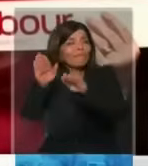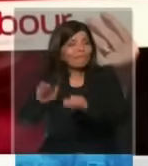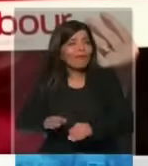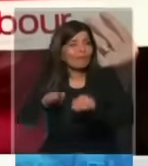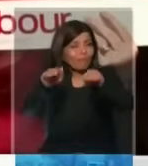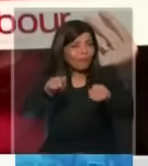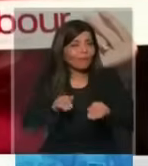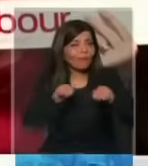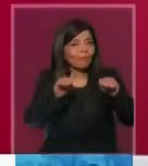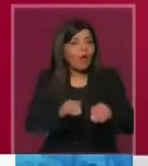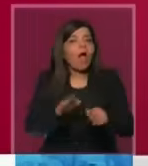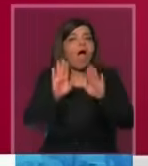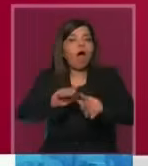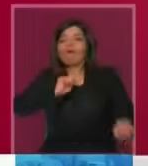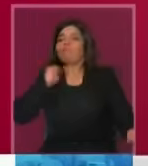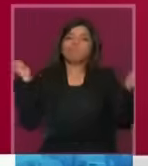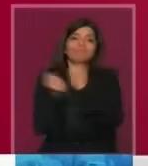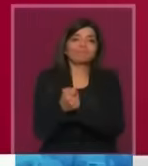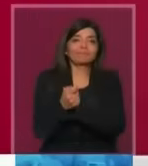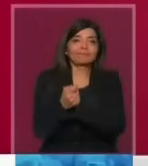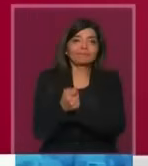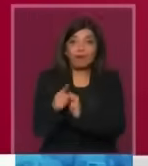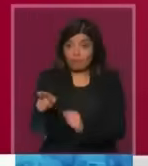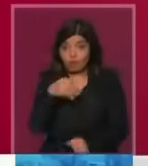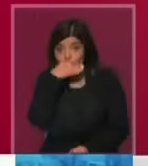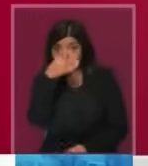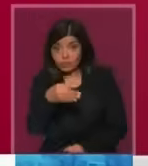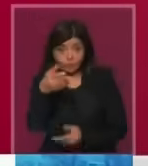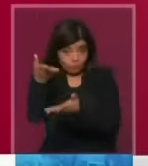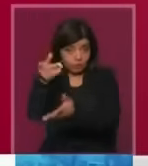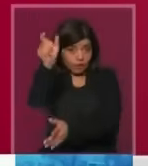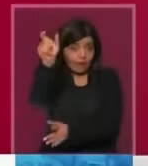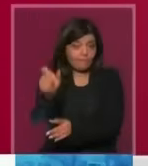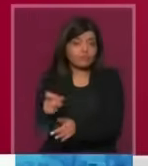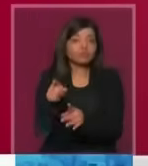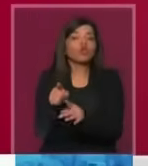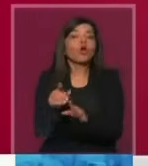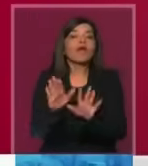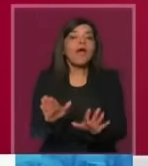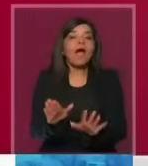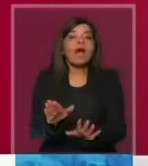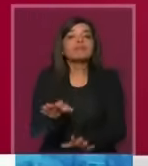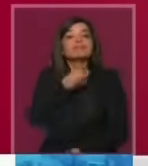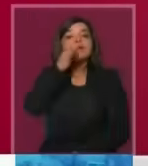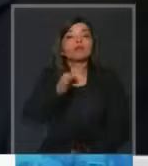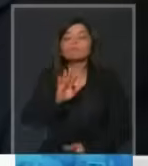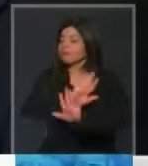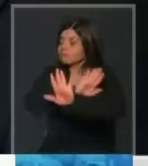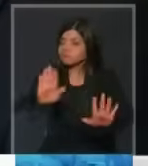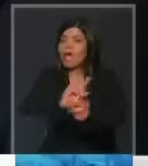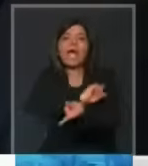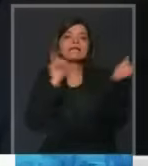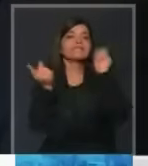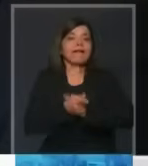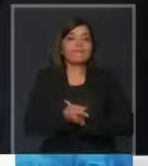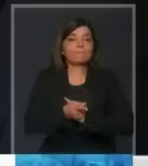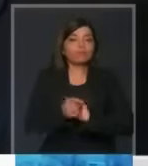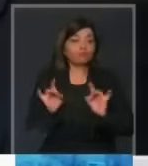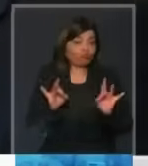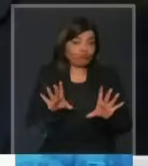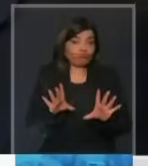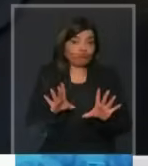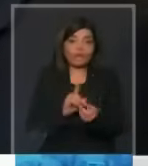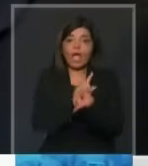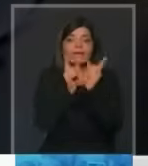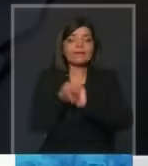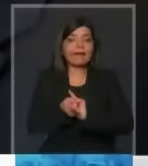cambia la mano. Bastó esa frase que ustedes están viendo allí, y es que Starmer dijo, cambio. Nada más, no tuvo que decir nada más.